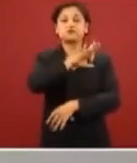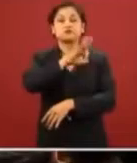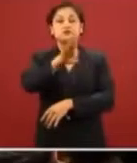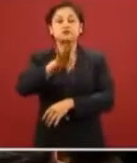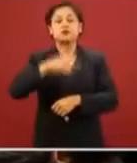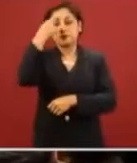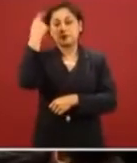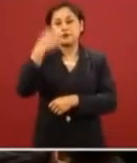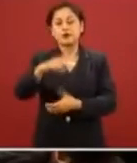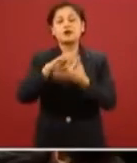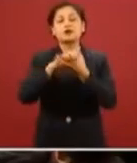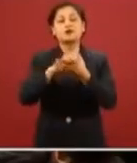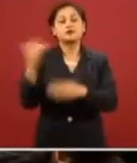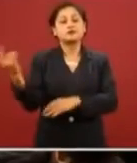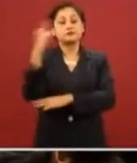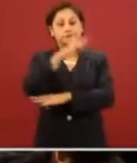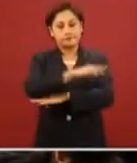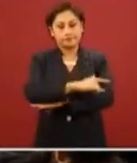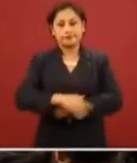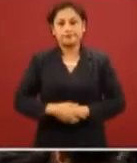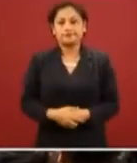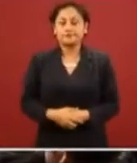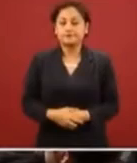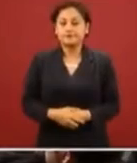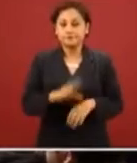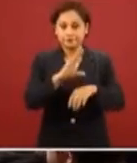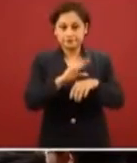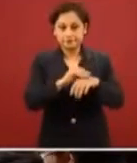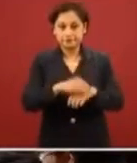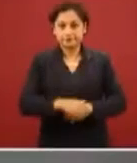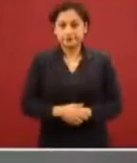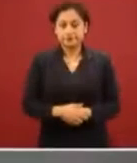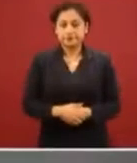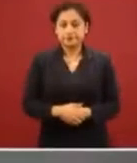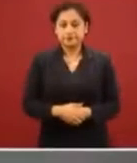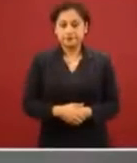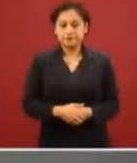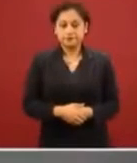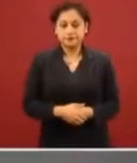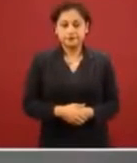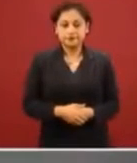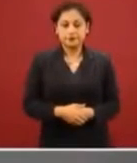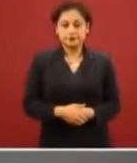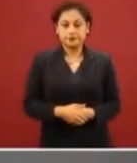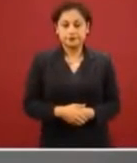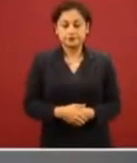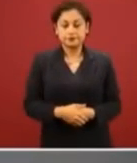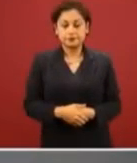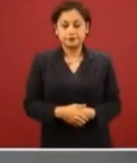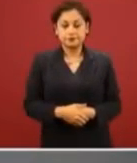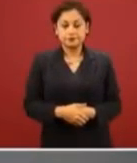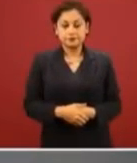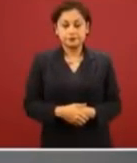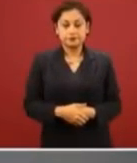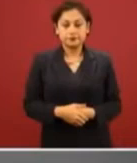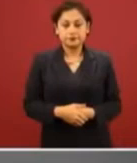estoy a sus órdenes. Con permiso, señor presidente. Bueno,